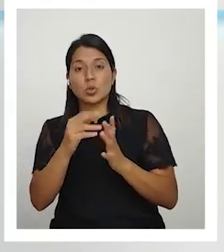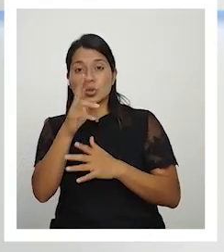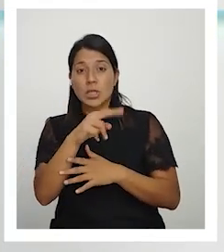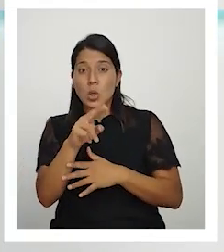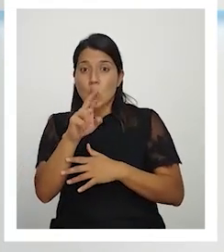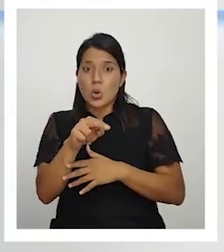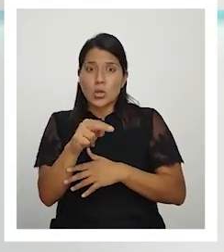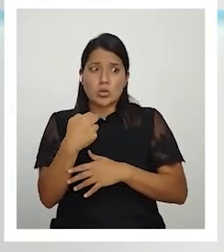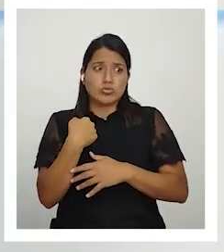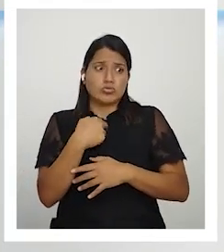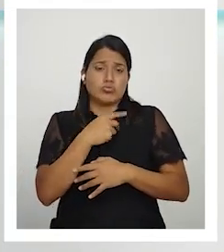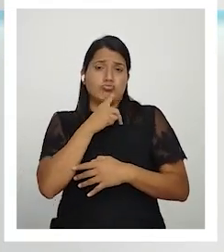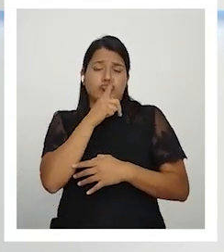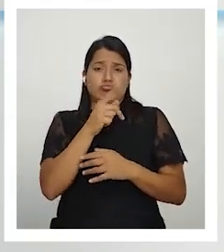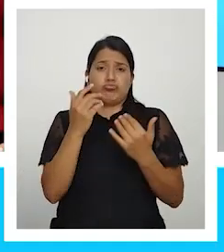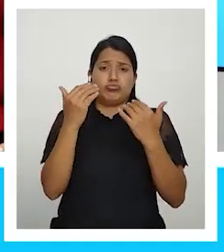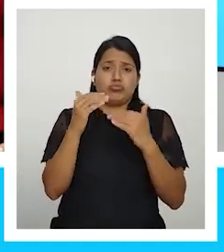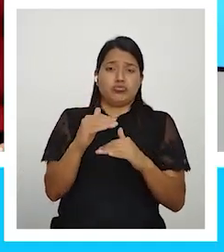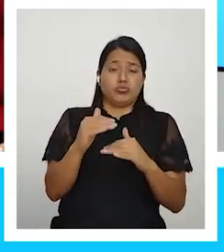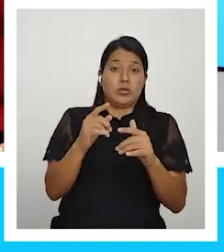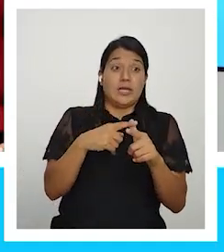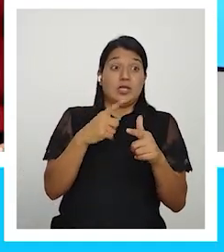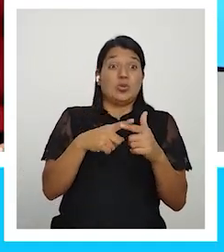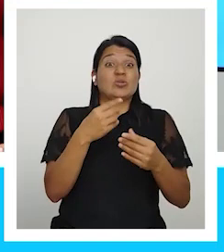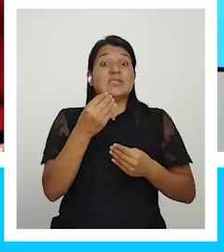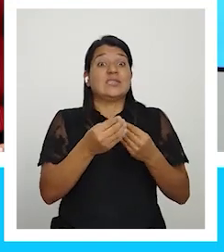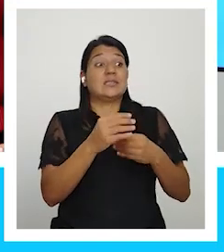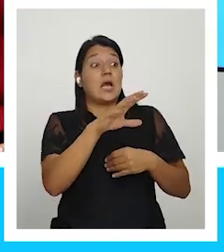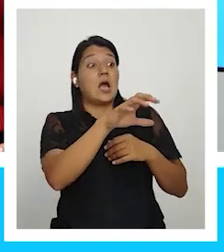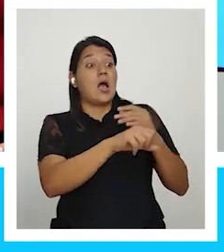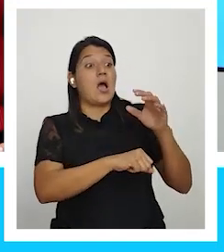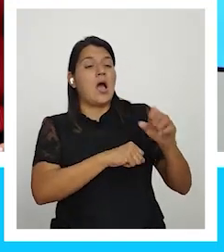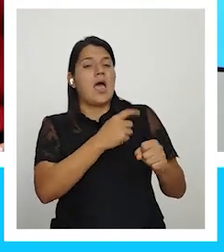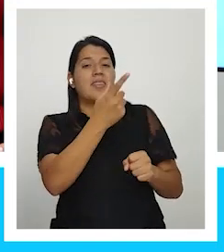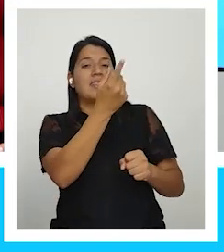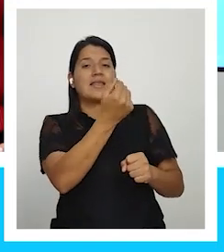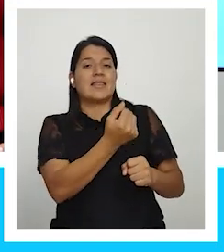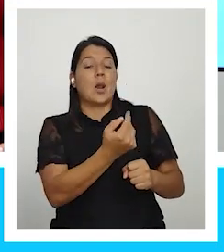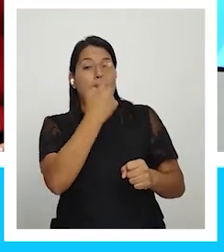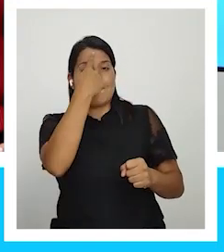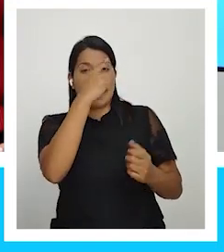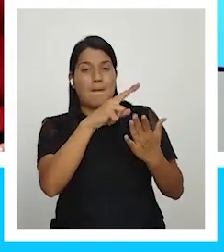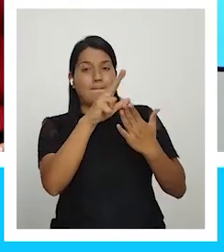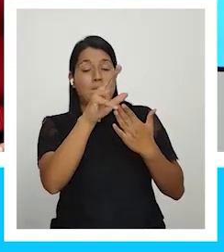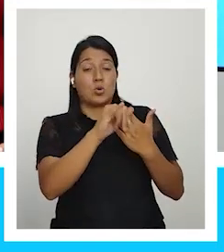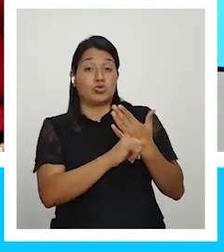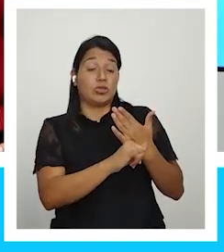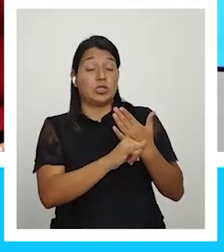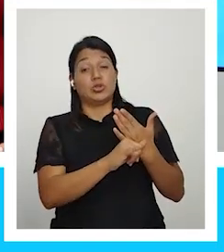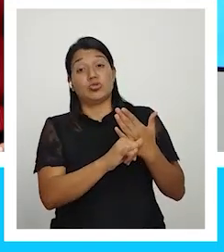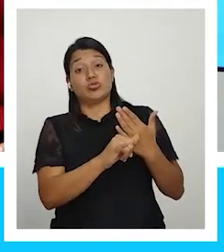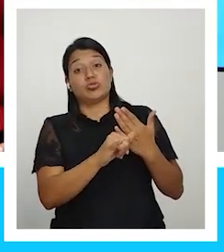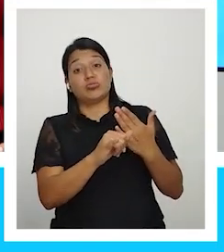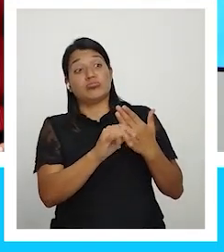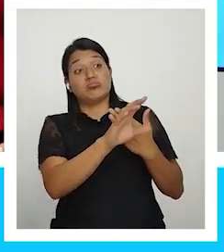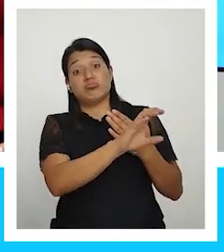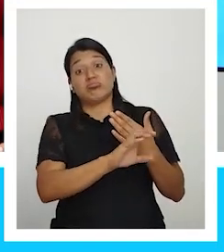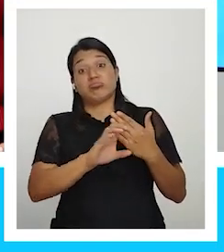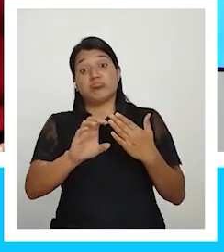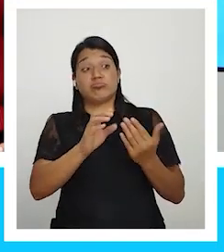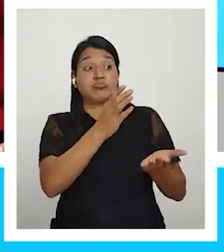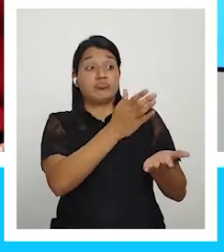ajustados, debilitando programas o debilitando eventualmente proyectos que teníamos de inversión para fortalecer el servicio